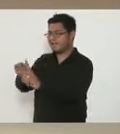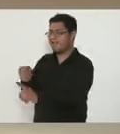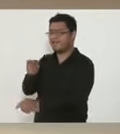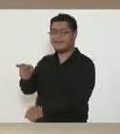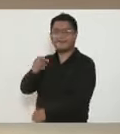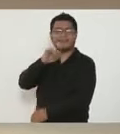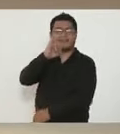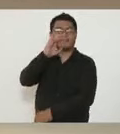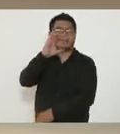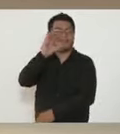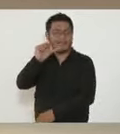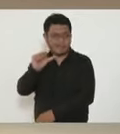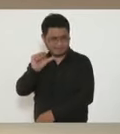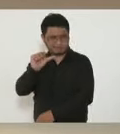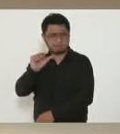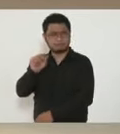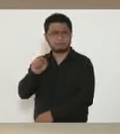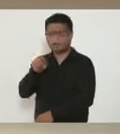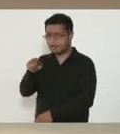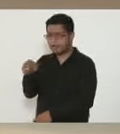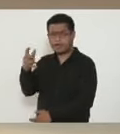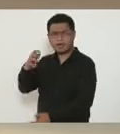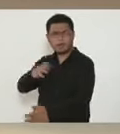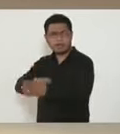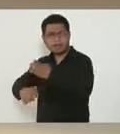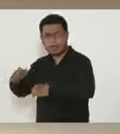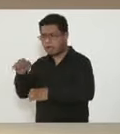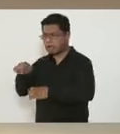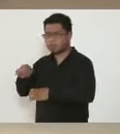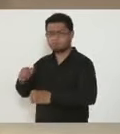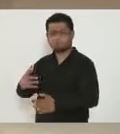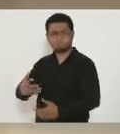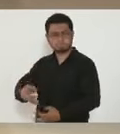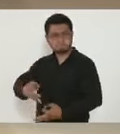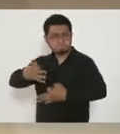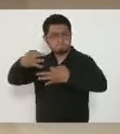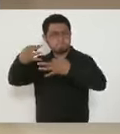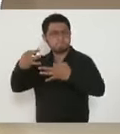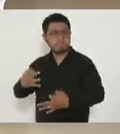una empresa seria,